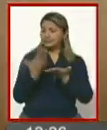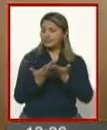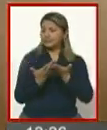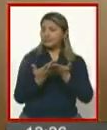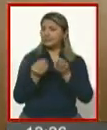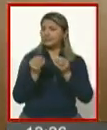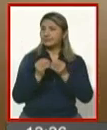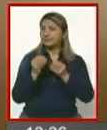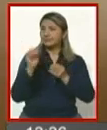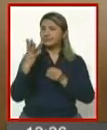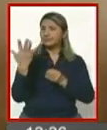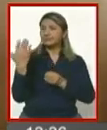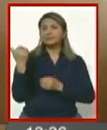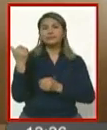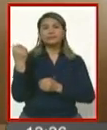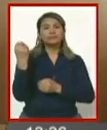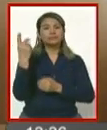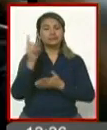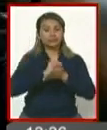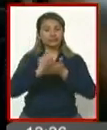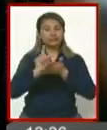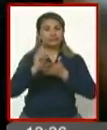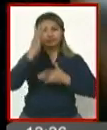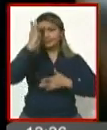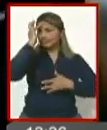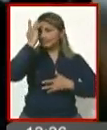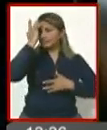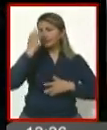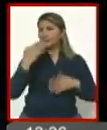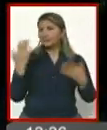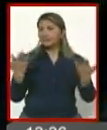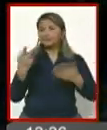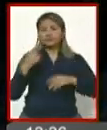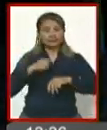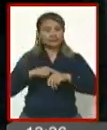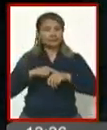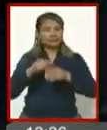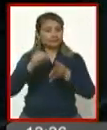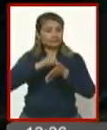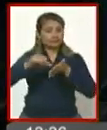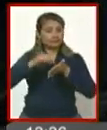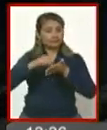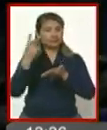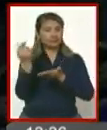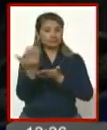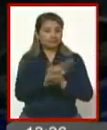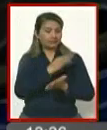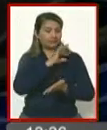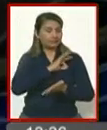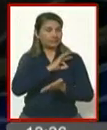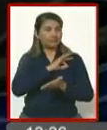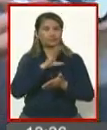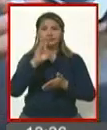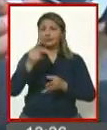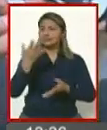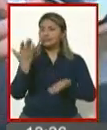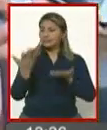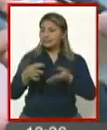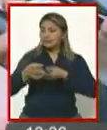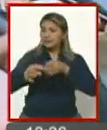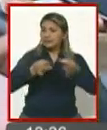tener más de 5, 10, 2 semanas de bajas médicas, donde hasta el momento no les han cancelado el sueldo. Ya no hay una